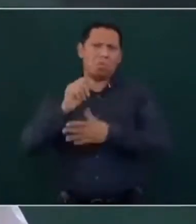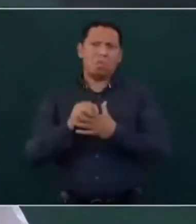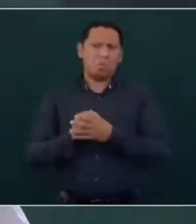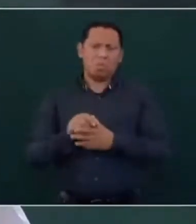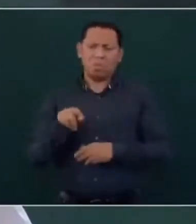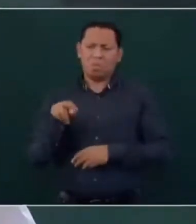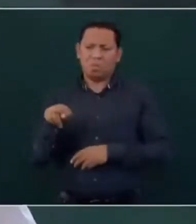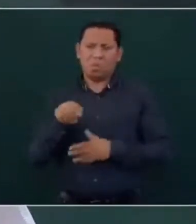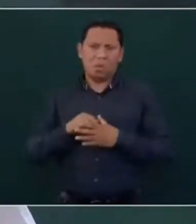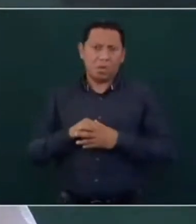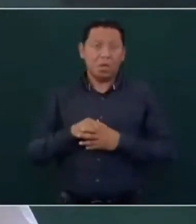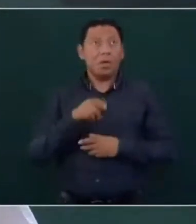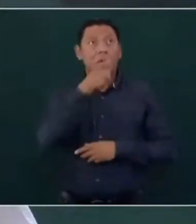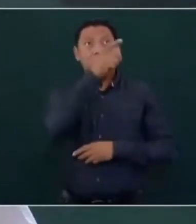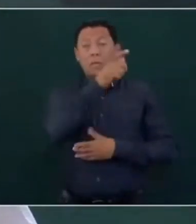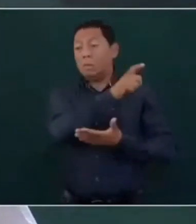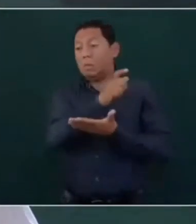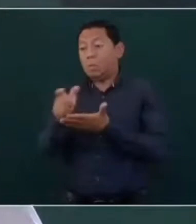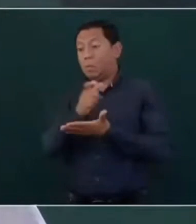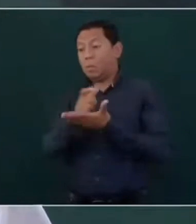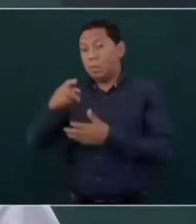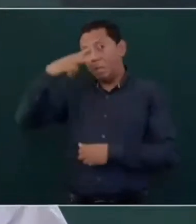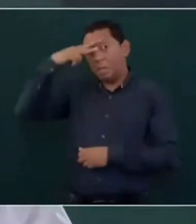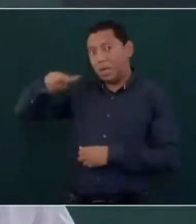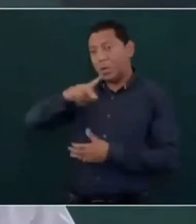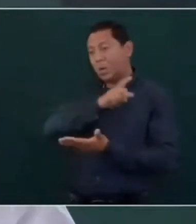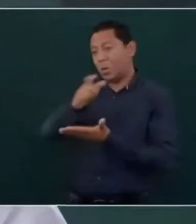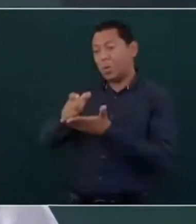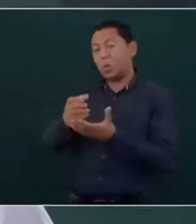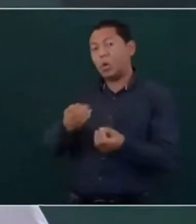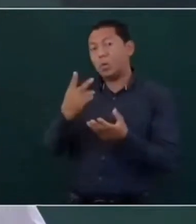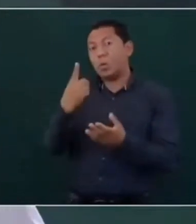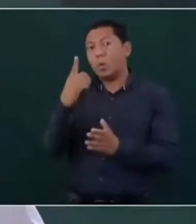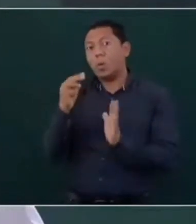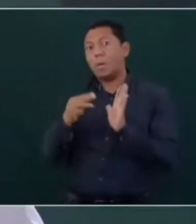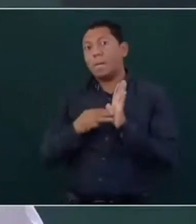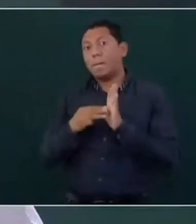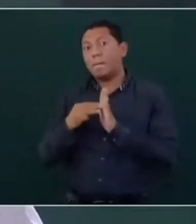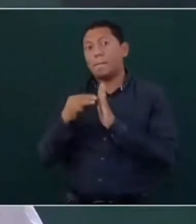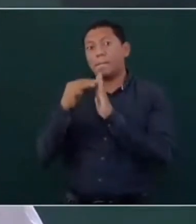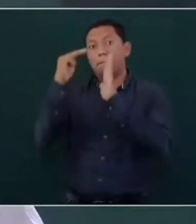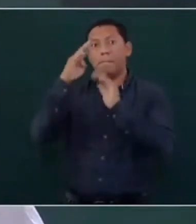a sus familiares en México. 1 billón.